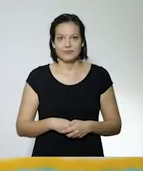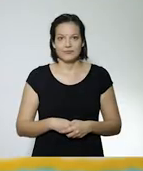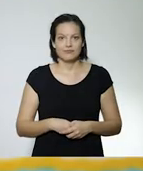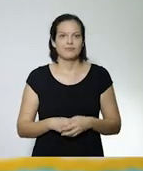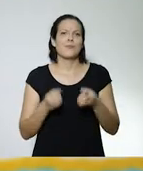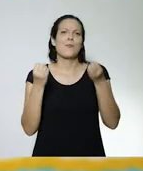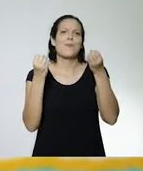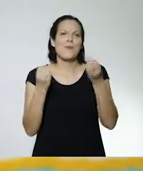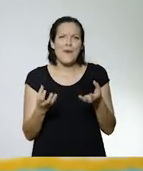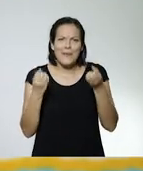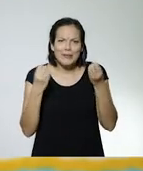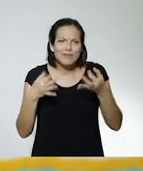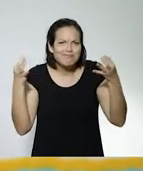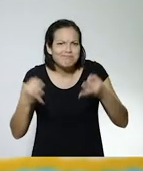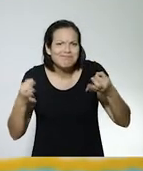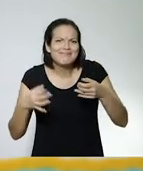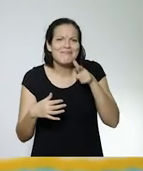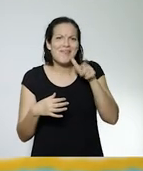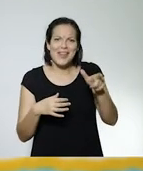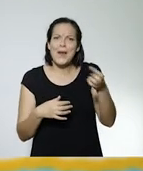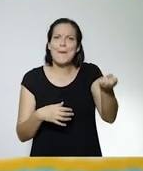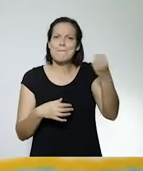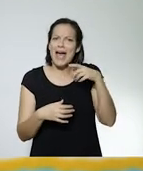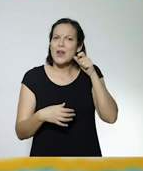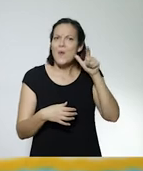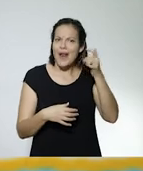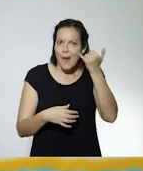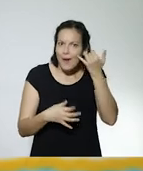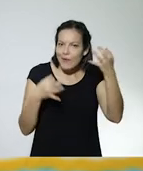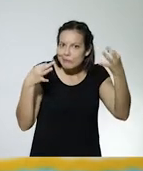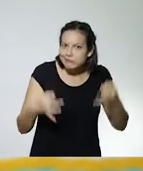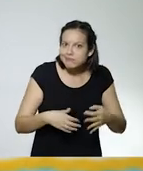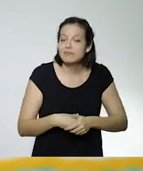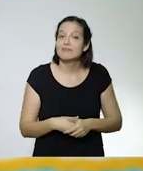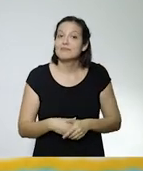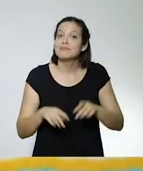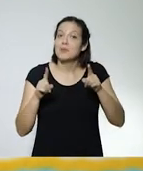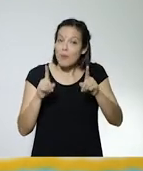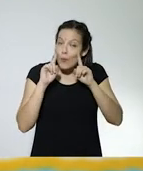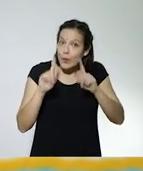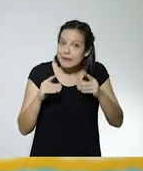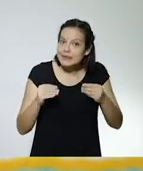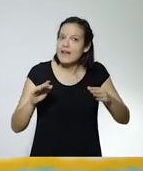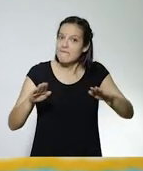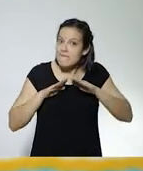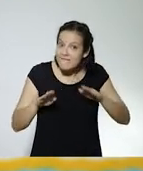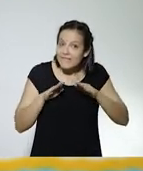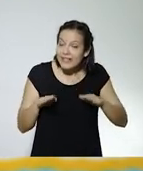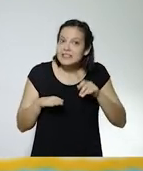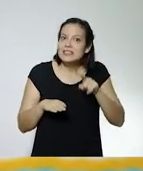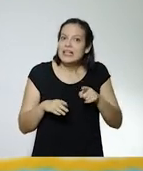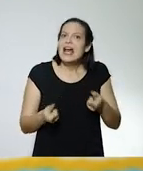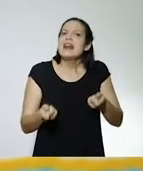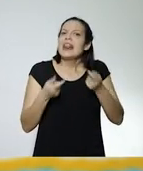Muy bien, excelente material el que nos comparten desde Gualeguay. Y además hay que tener en cuenta que la actividad física nos